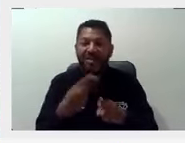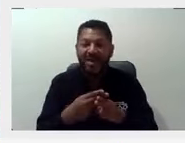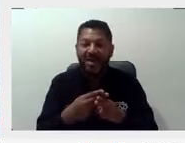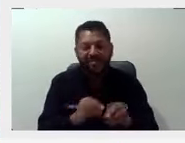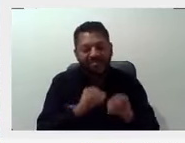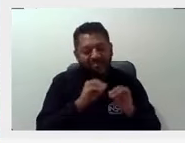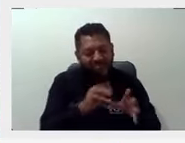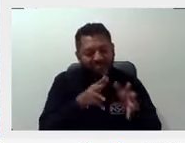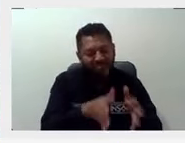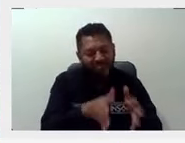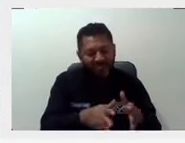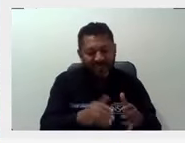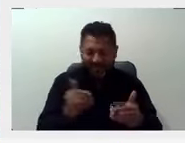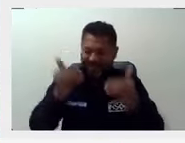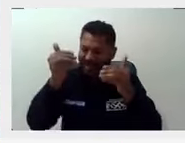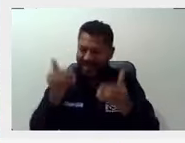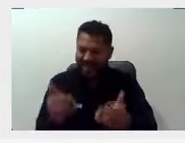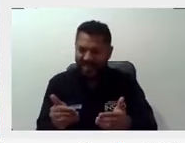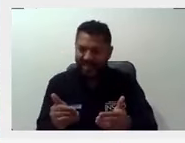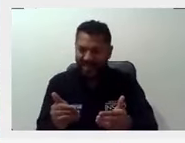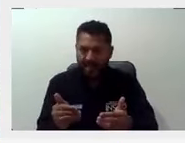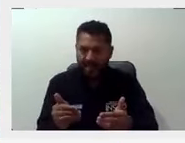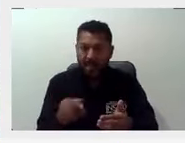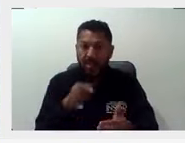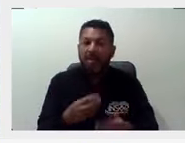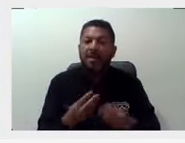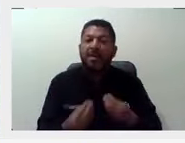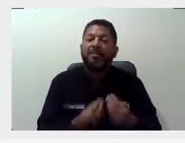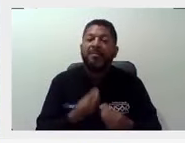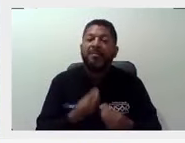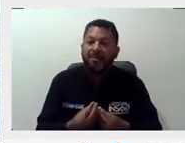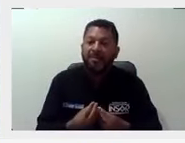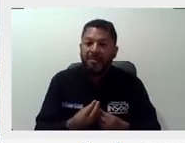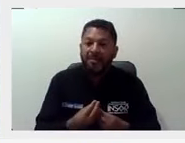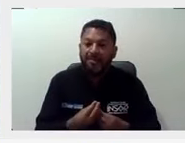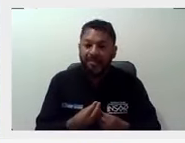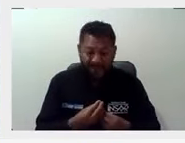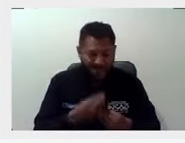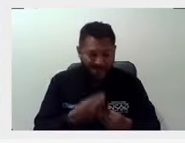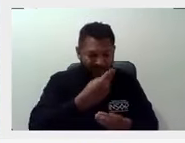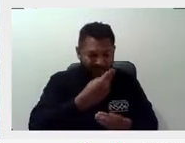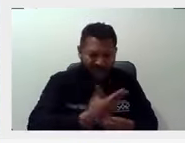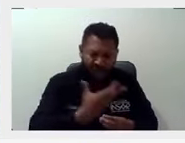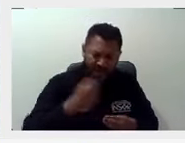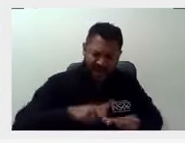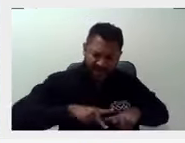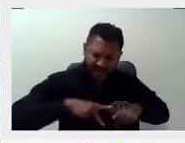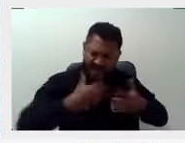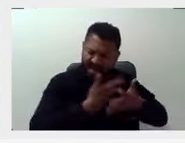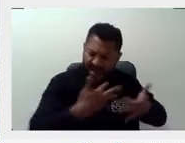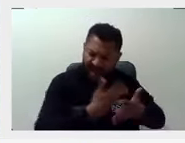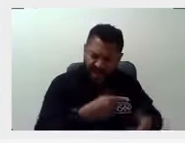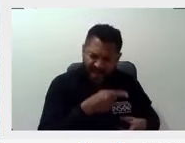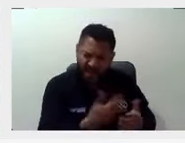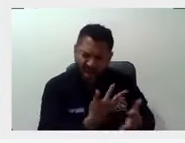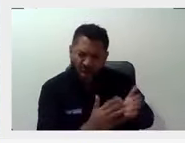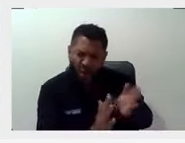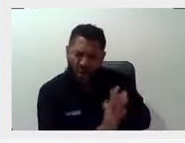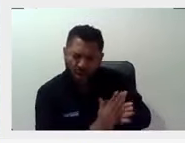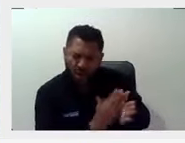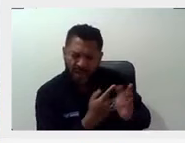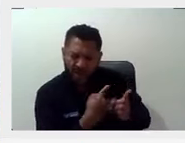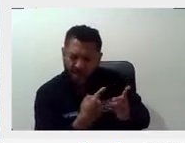han accedido, que básicamente lo que hace es que nos da historias de vida de familias, de cuáles son sus inquietudes, cómo ha sido su trabajo,